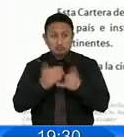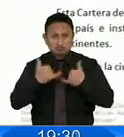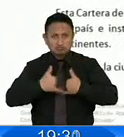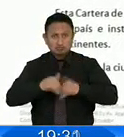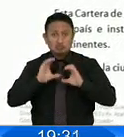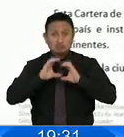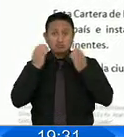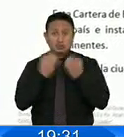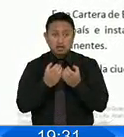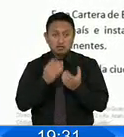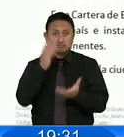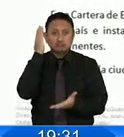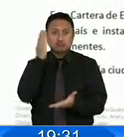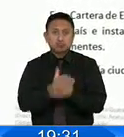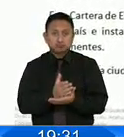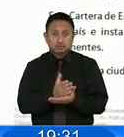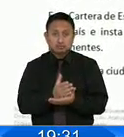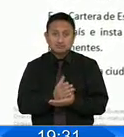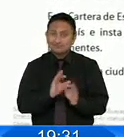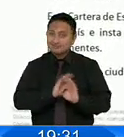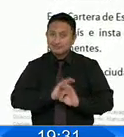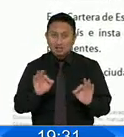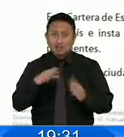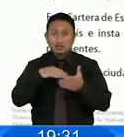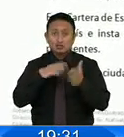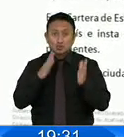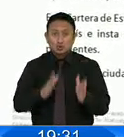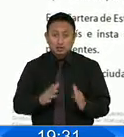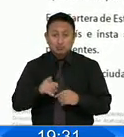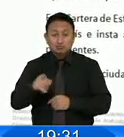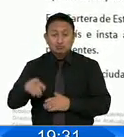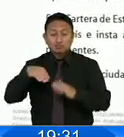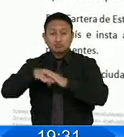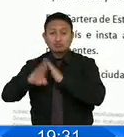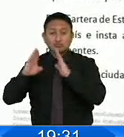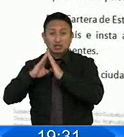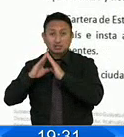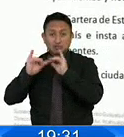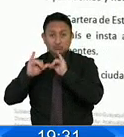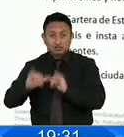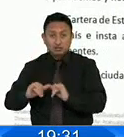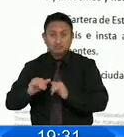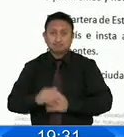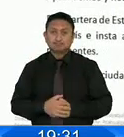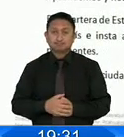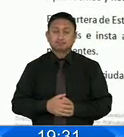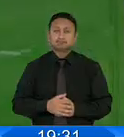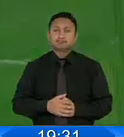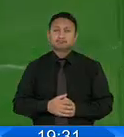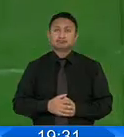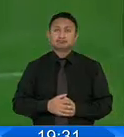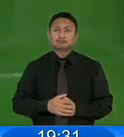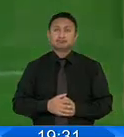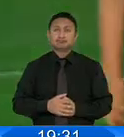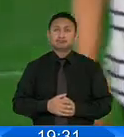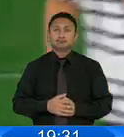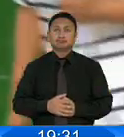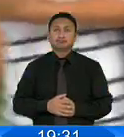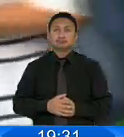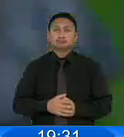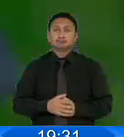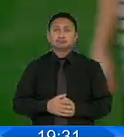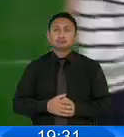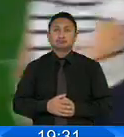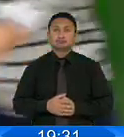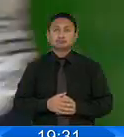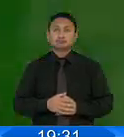las clases presenciales. Estudiantes se mantienen en la modalidad Aprendamos Juntos en Casa, informó Julio César